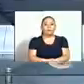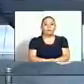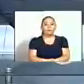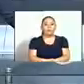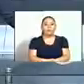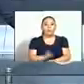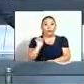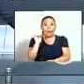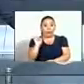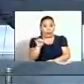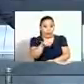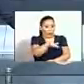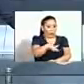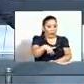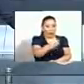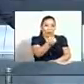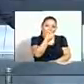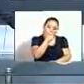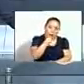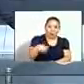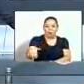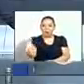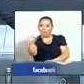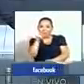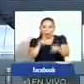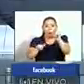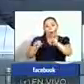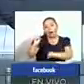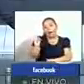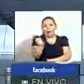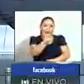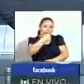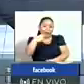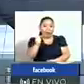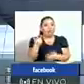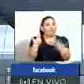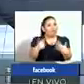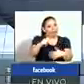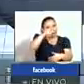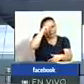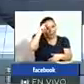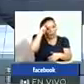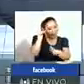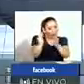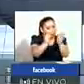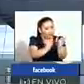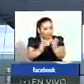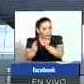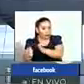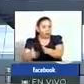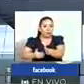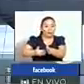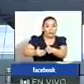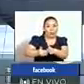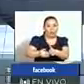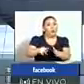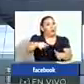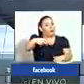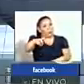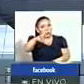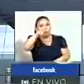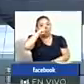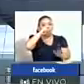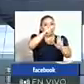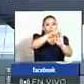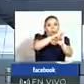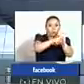Los establecimientos de alimentos, los bares y los karaokes están trabajando para funcionar nuevamente en los próximos días, con medidas muy estrictas